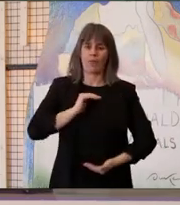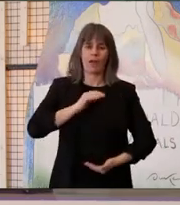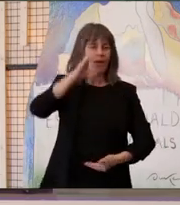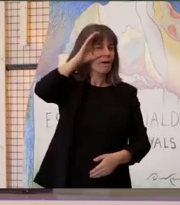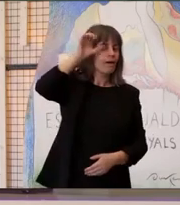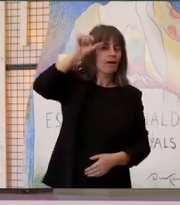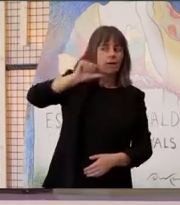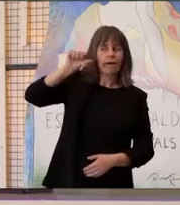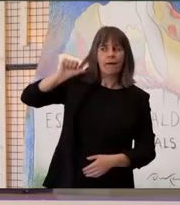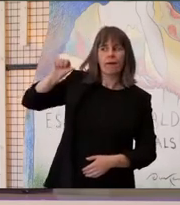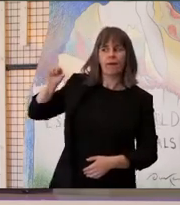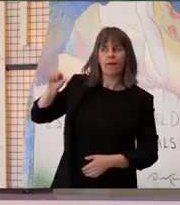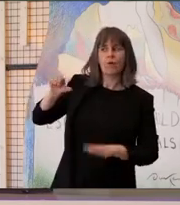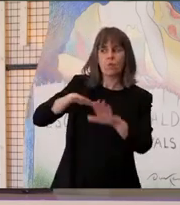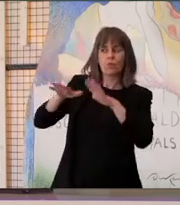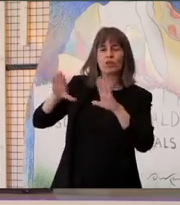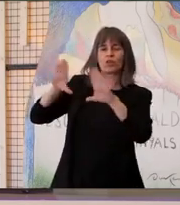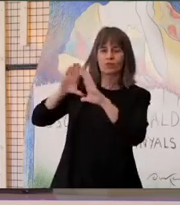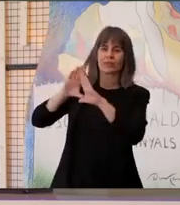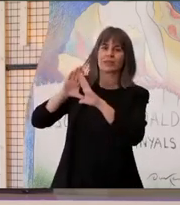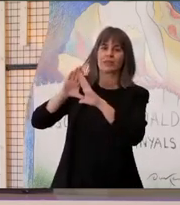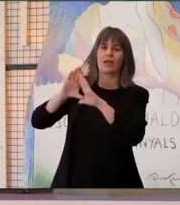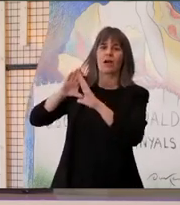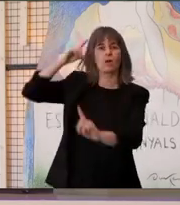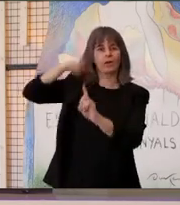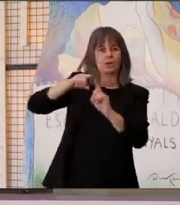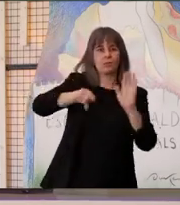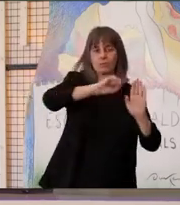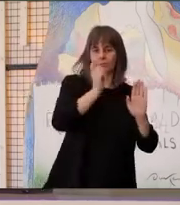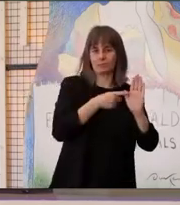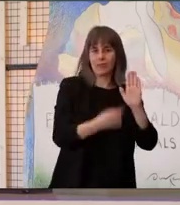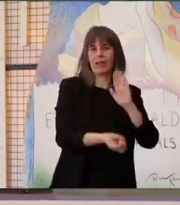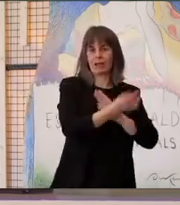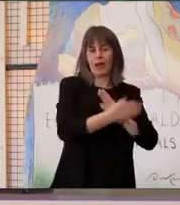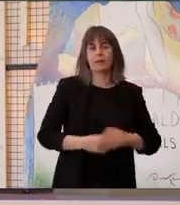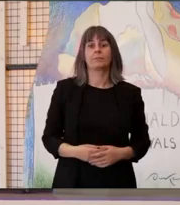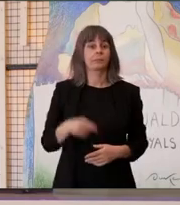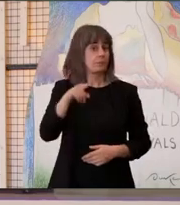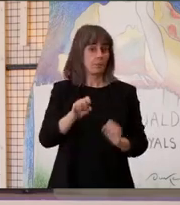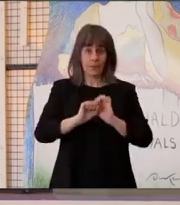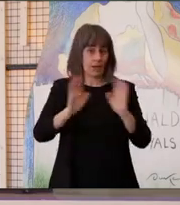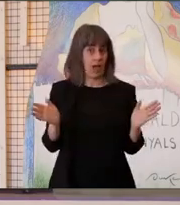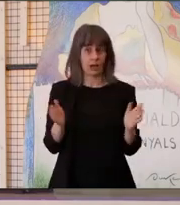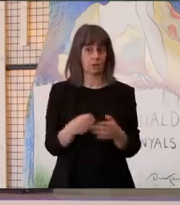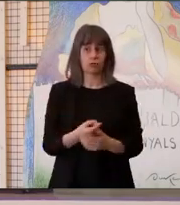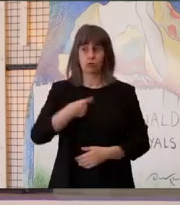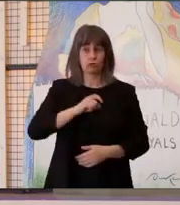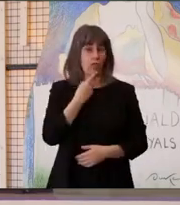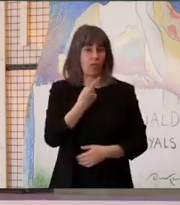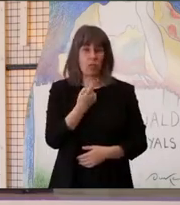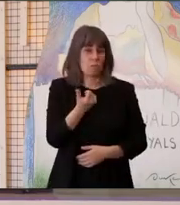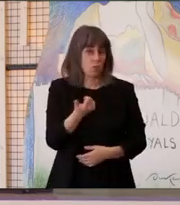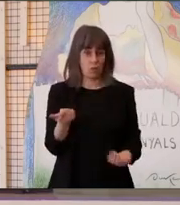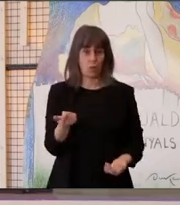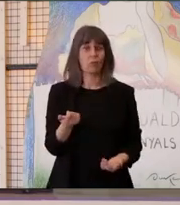al movimiento feminista porque también esto hay que dejarlo claro creo que lo repetimos pocas veces y hay que repetirlo muchas